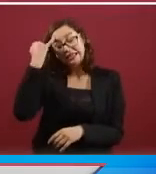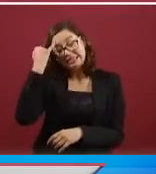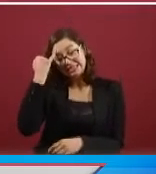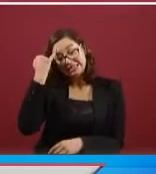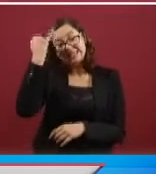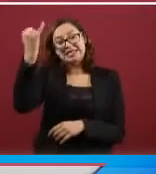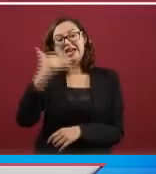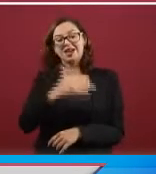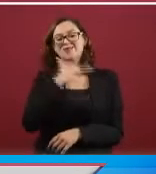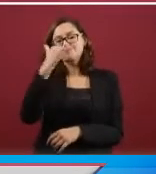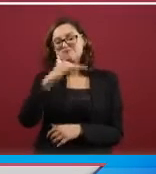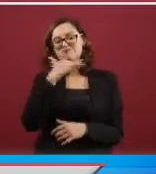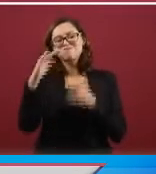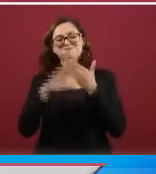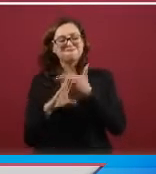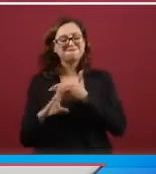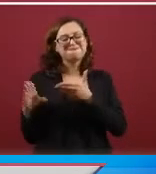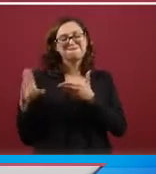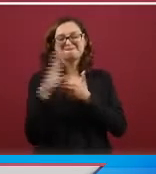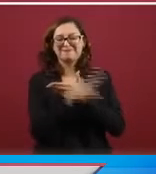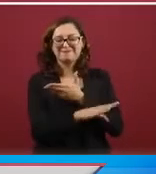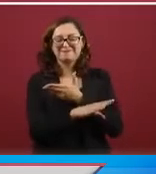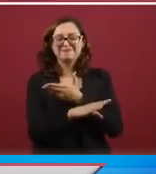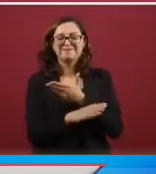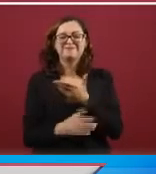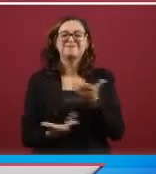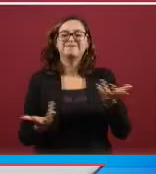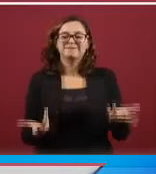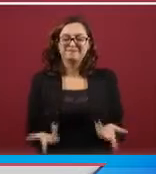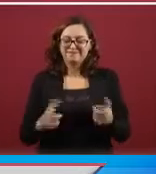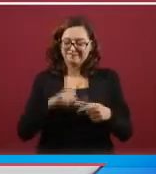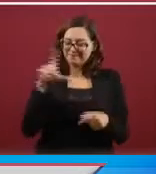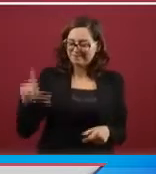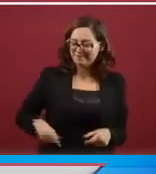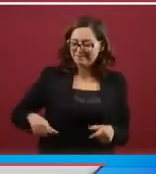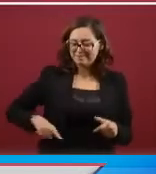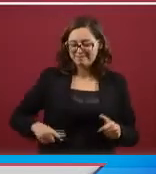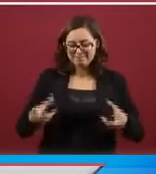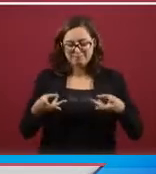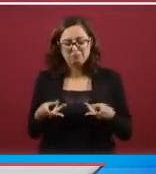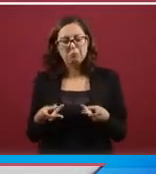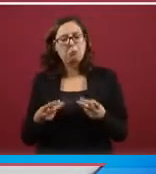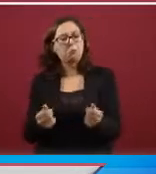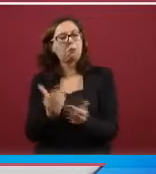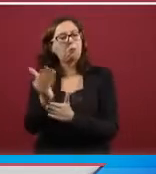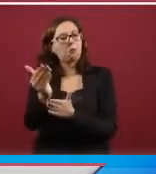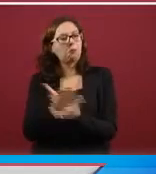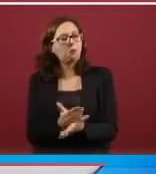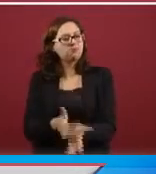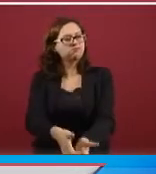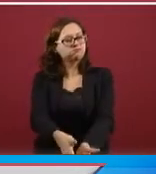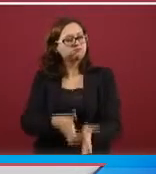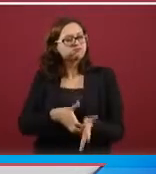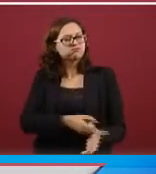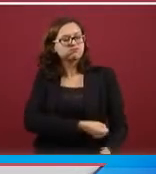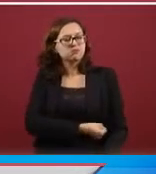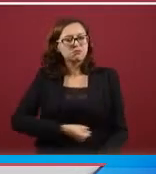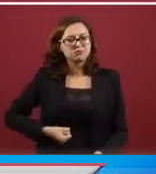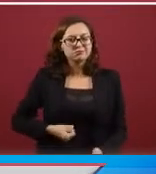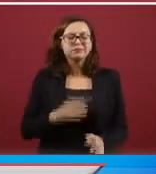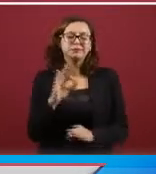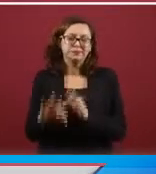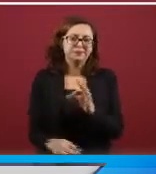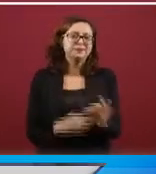de acabar con la corrupción y de hacer un gobierno austero. El presidente señala que la principal fuente